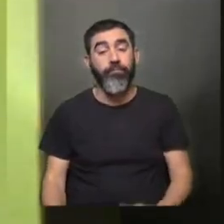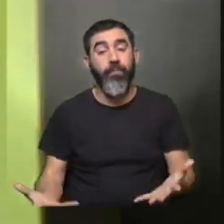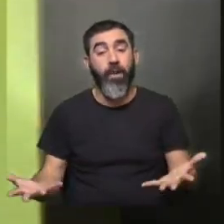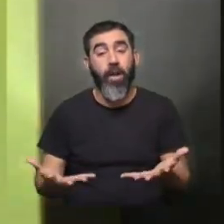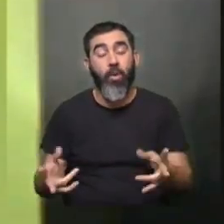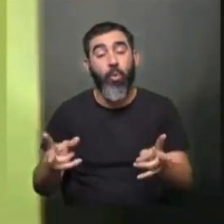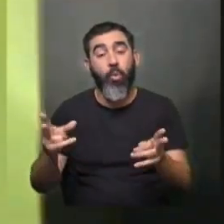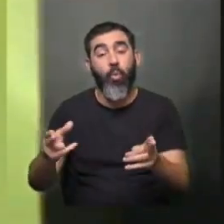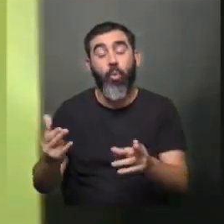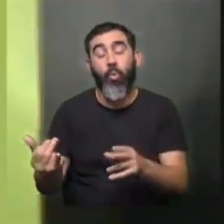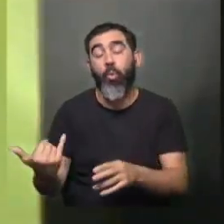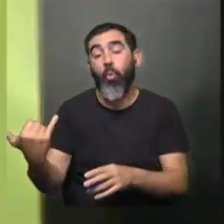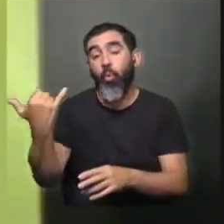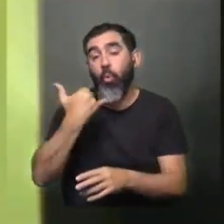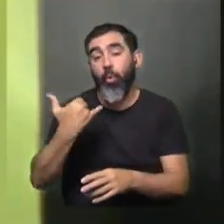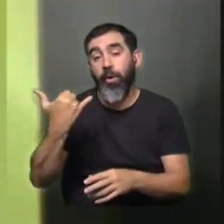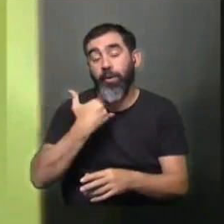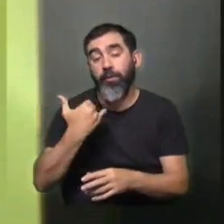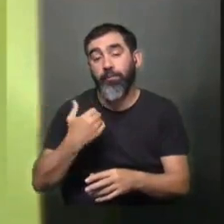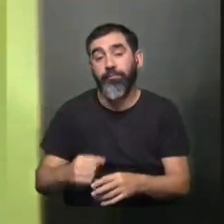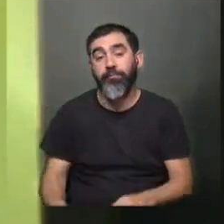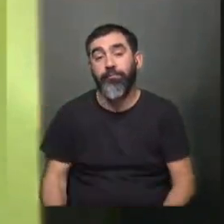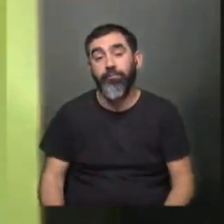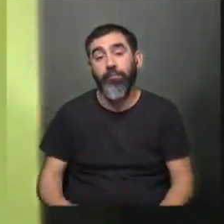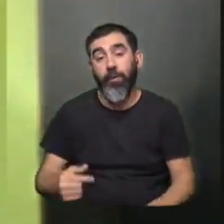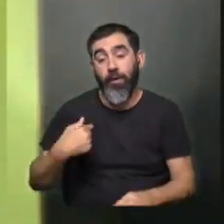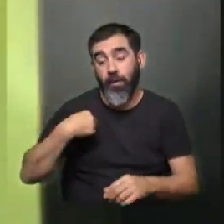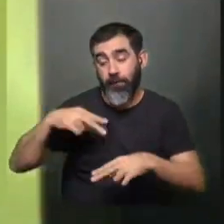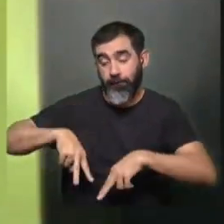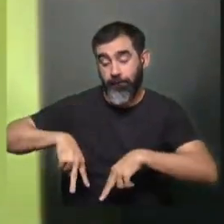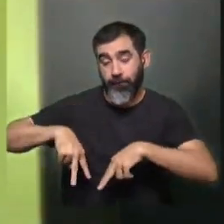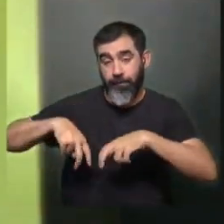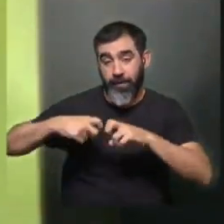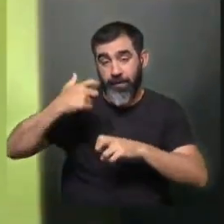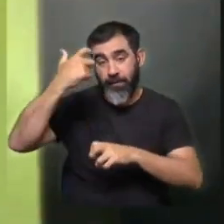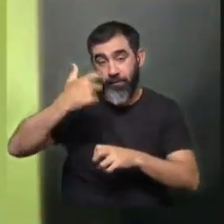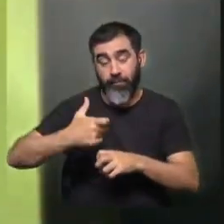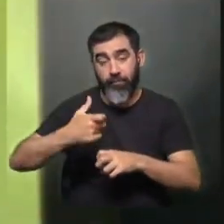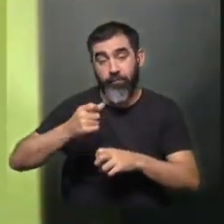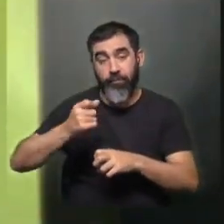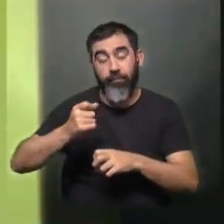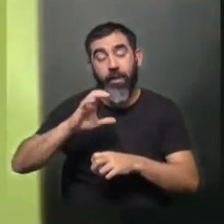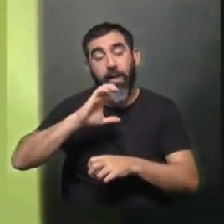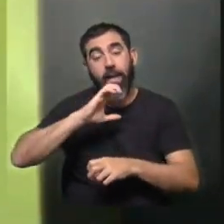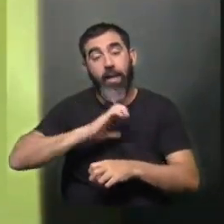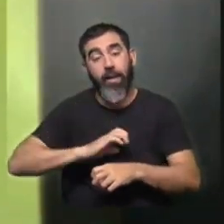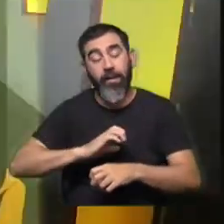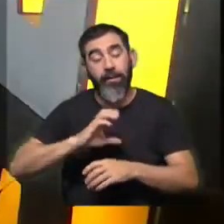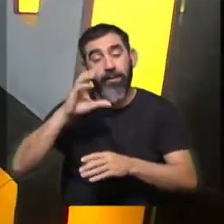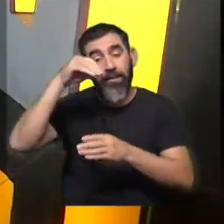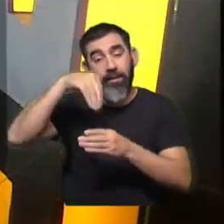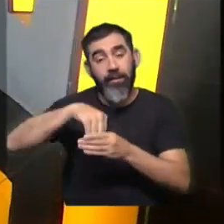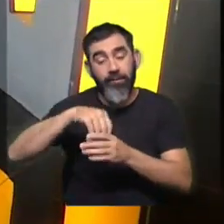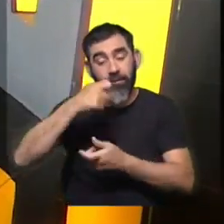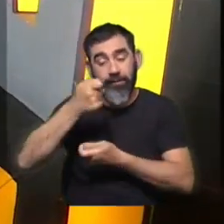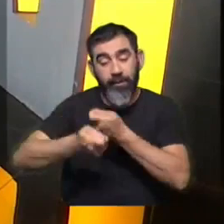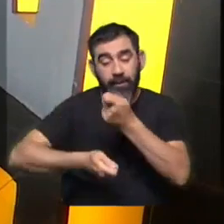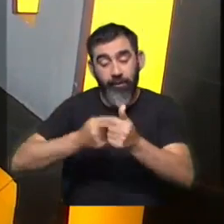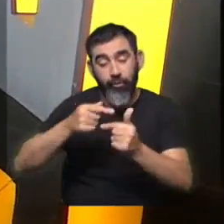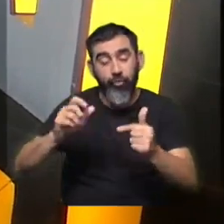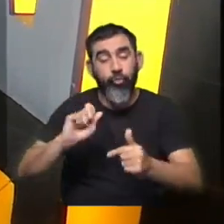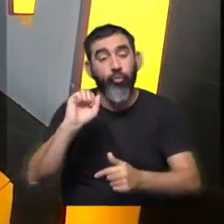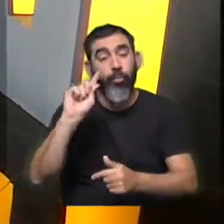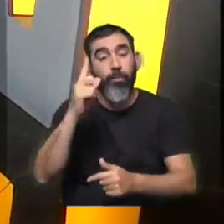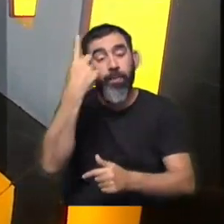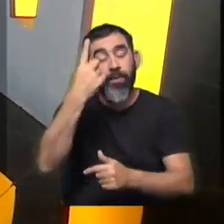segunda parte del informe su investigación particular, que se llamaba caracterización in vitro de los componentes principales de